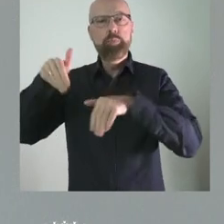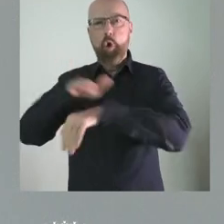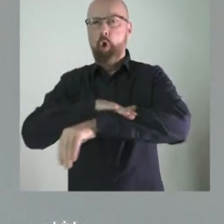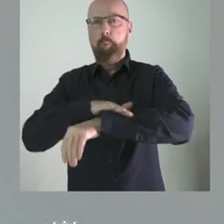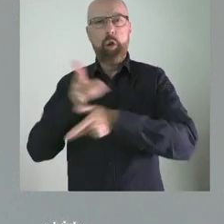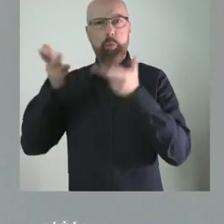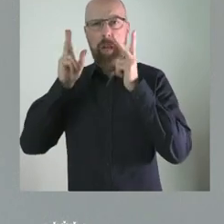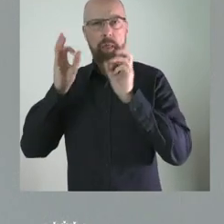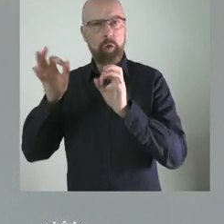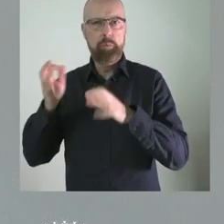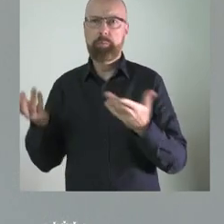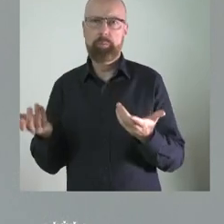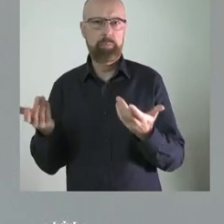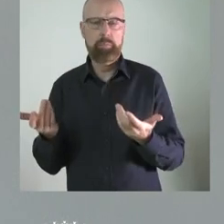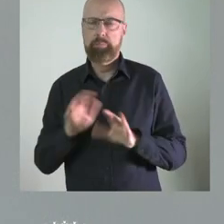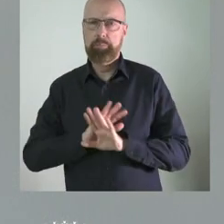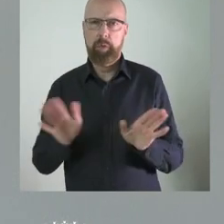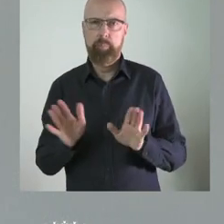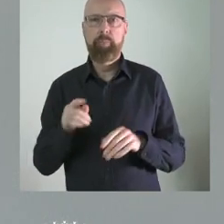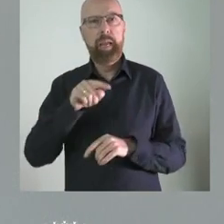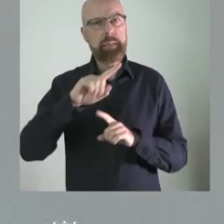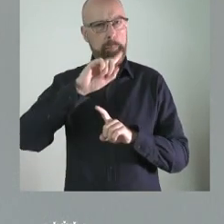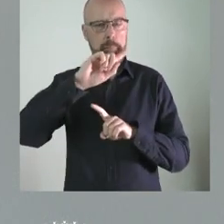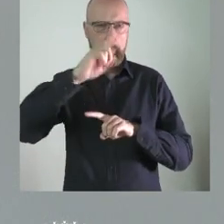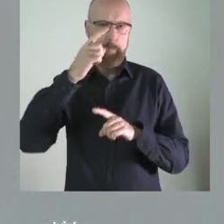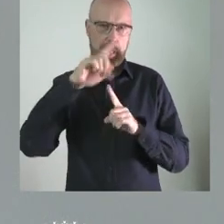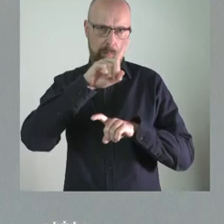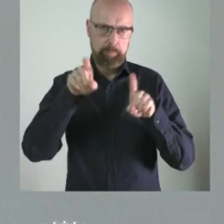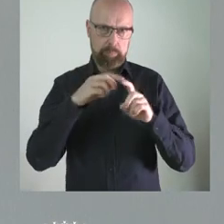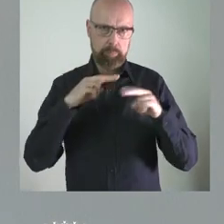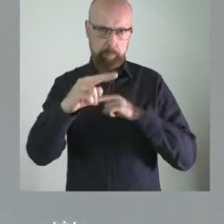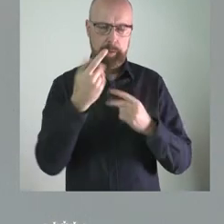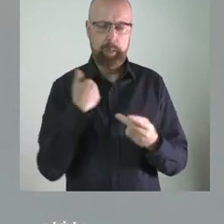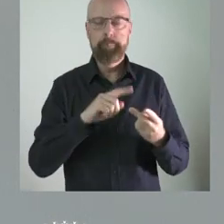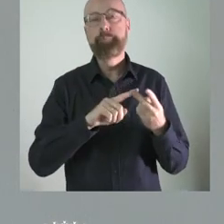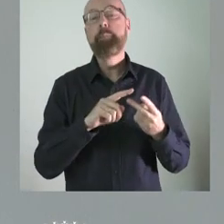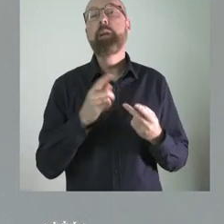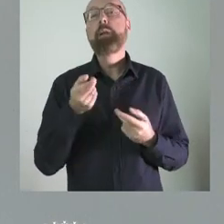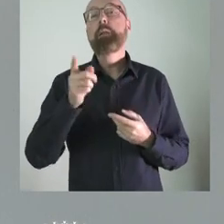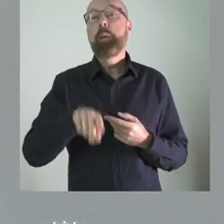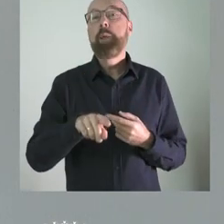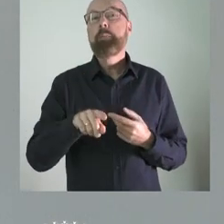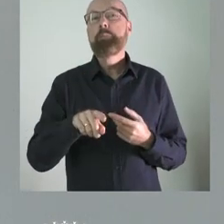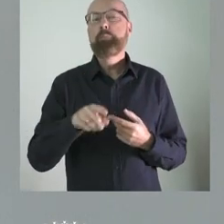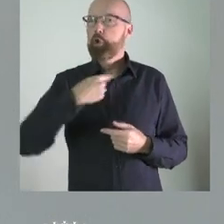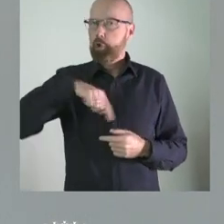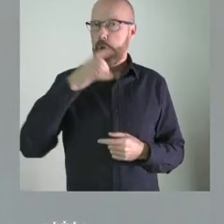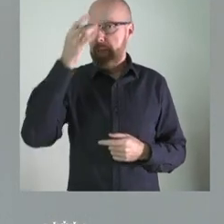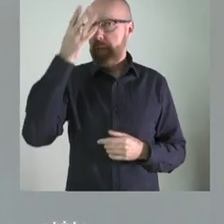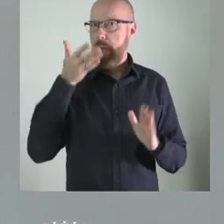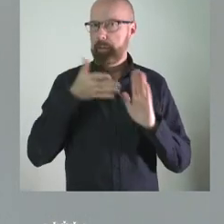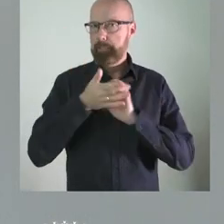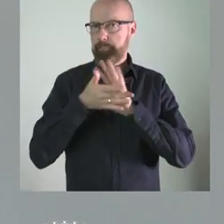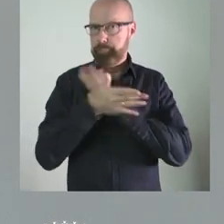Este es el primer balance y la primera reflexión que hacemos a partir de ahí nosotros seguimos en la idea muy clara de que se